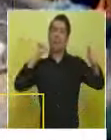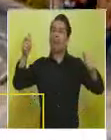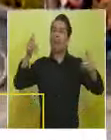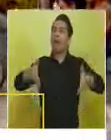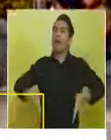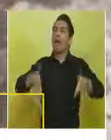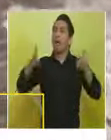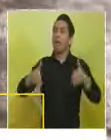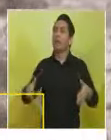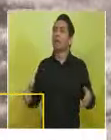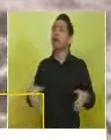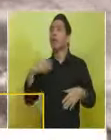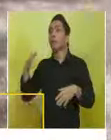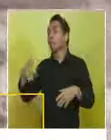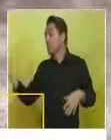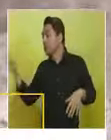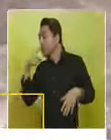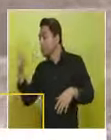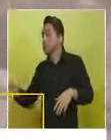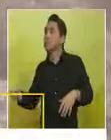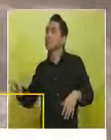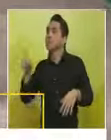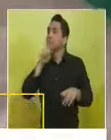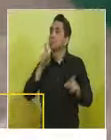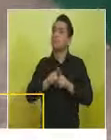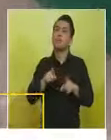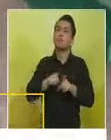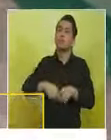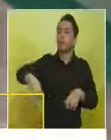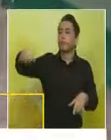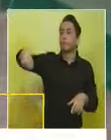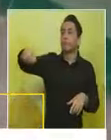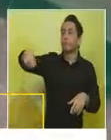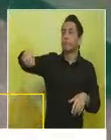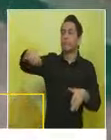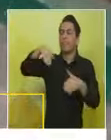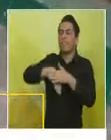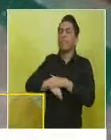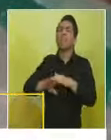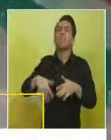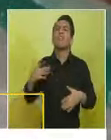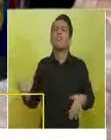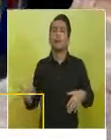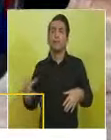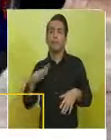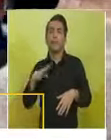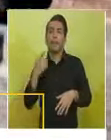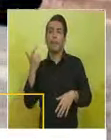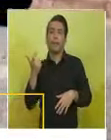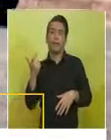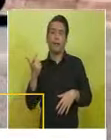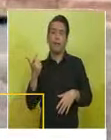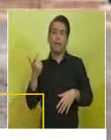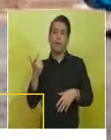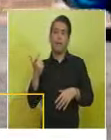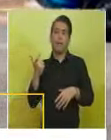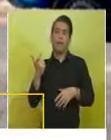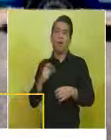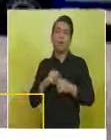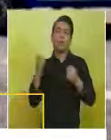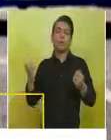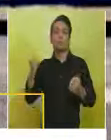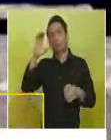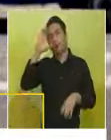A pocos metros se observa una maleta que se sabe en su interior contenía una fuerte suma de dinero, por lo que los